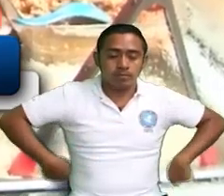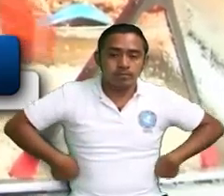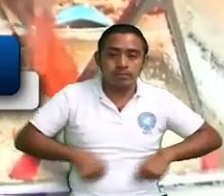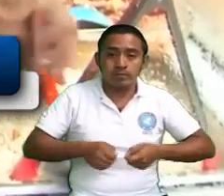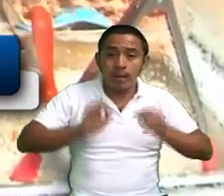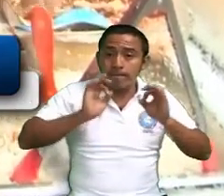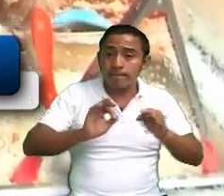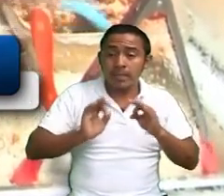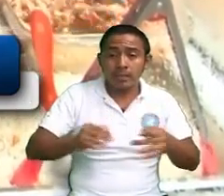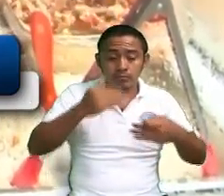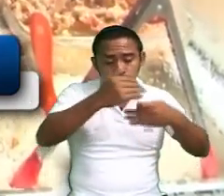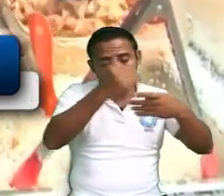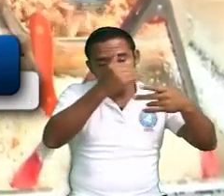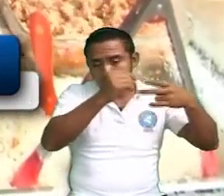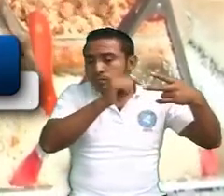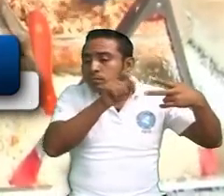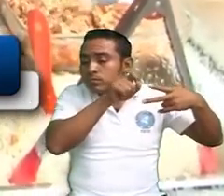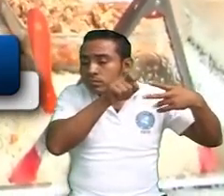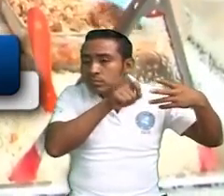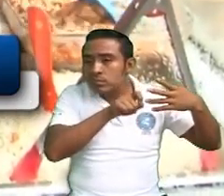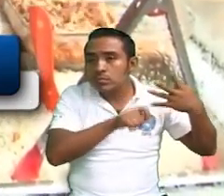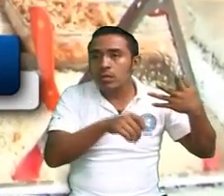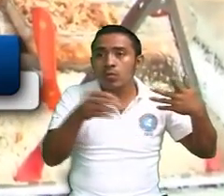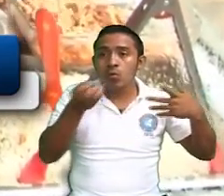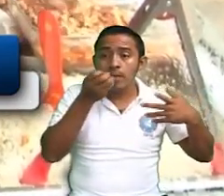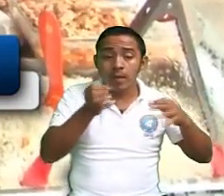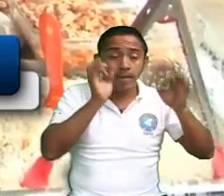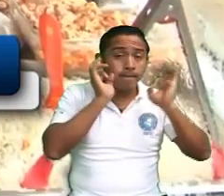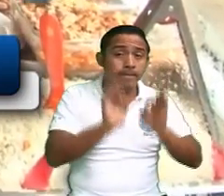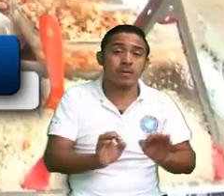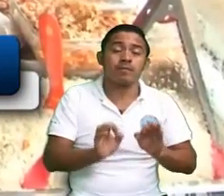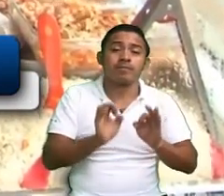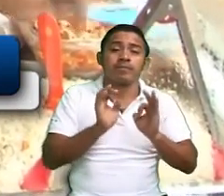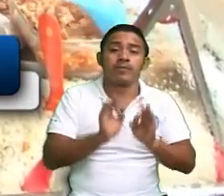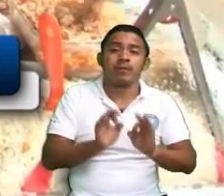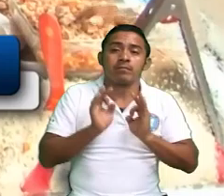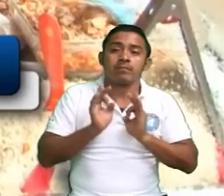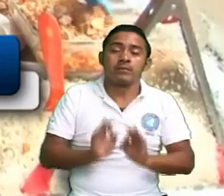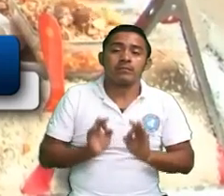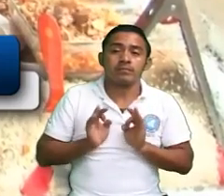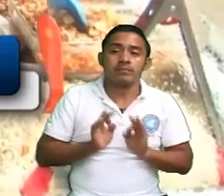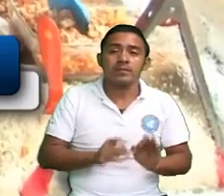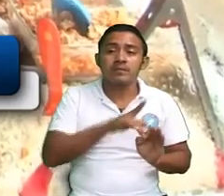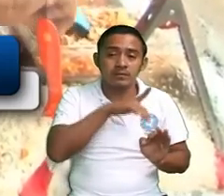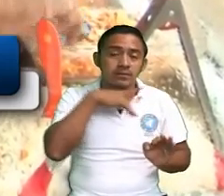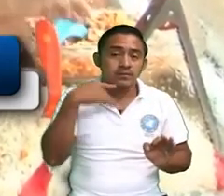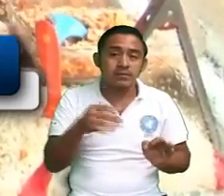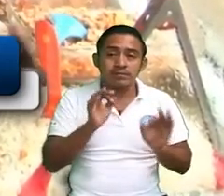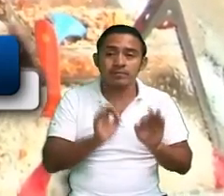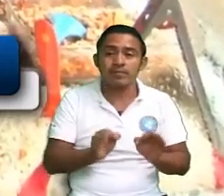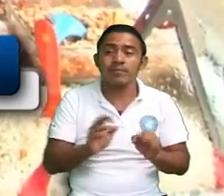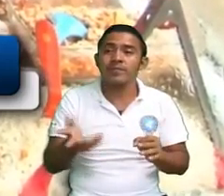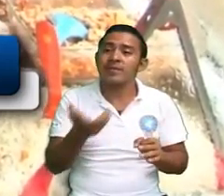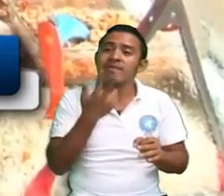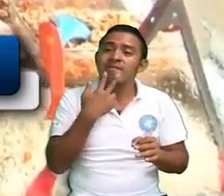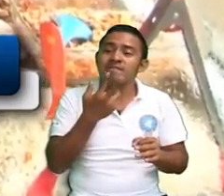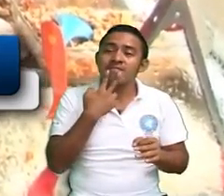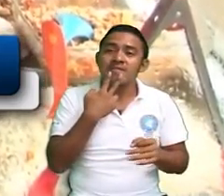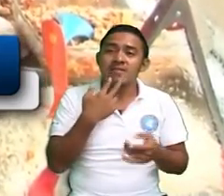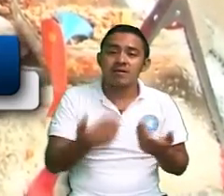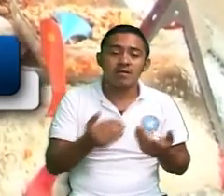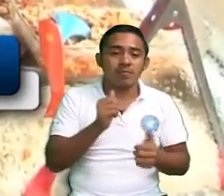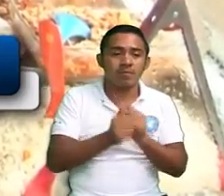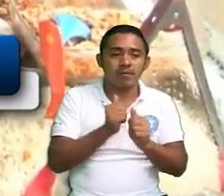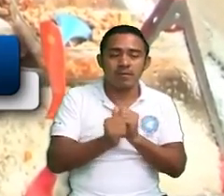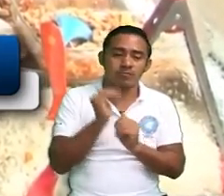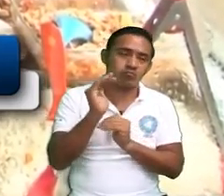cumpla todos los parámetros para que el alimento de consumo humano sea apto realmente y que no tengamos potenciales brotes